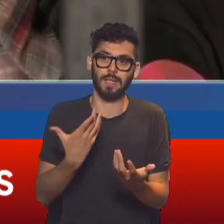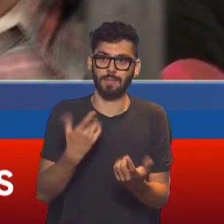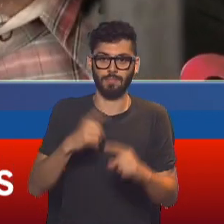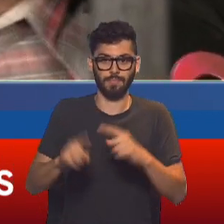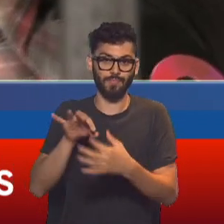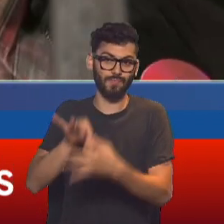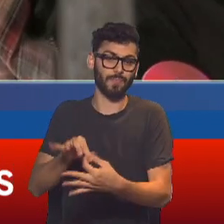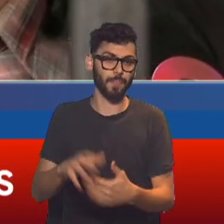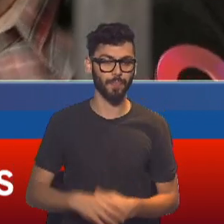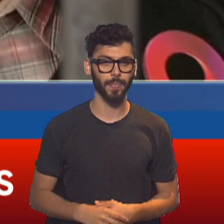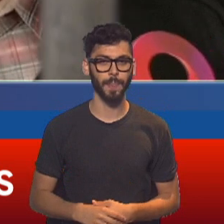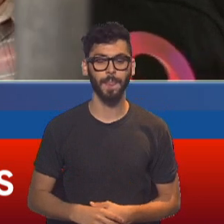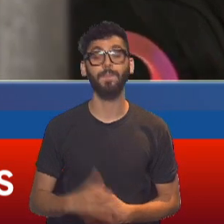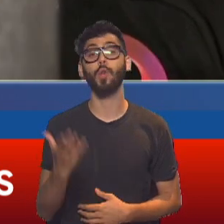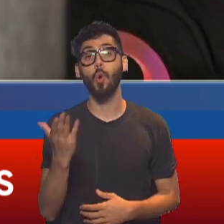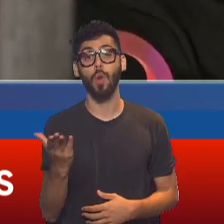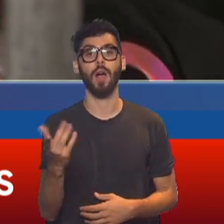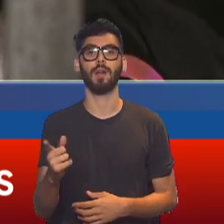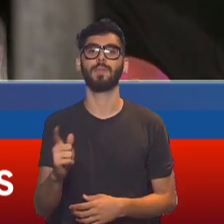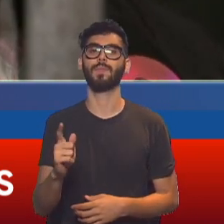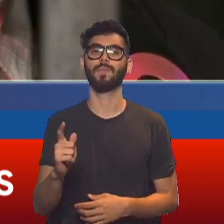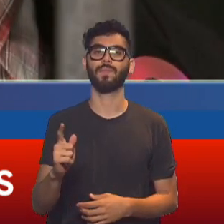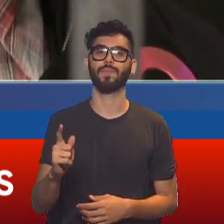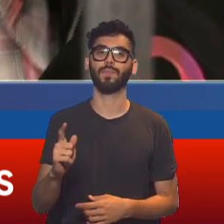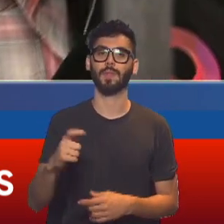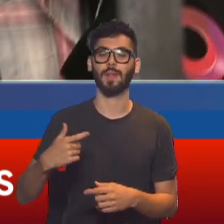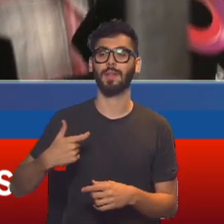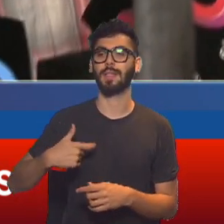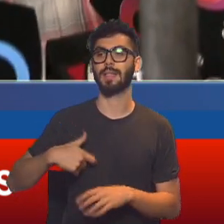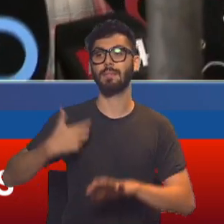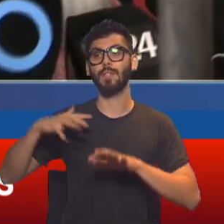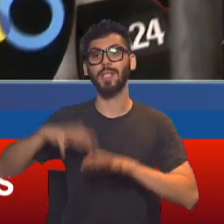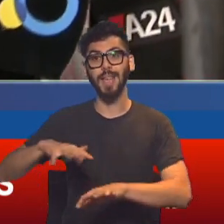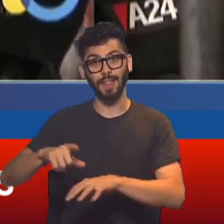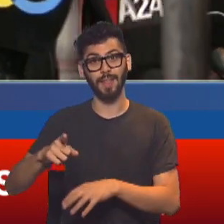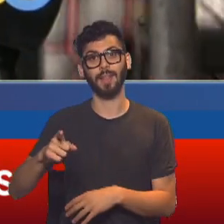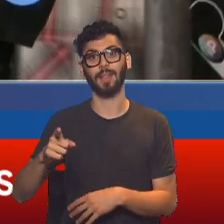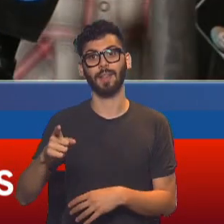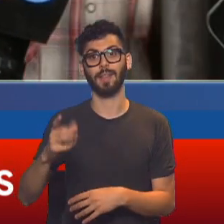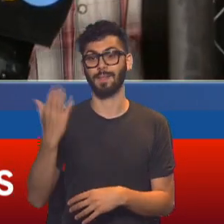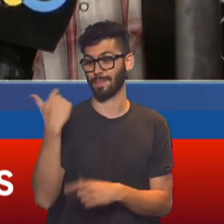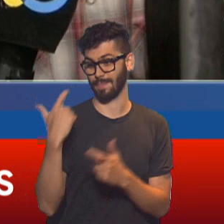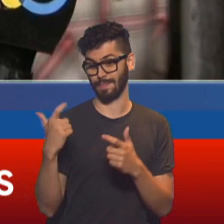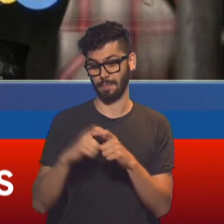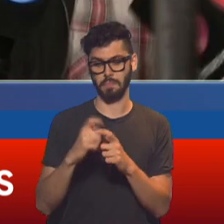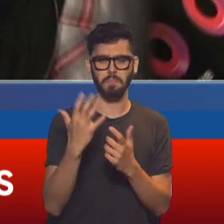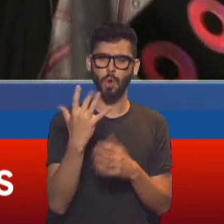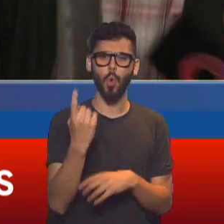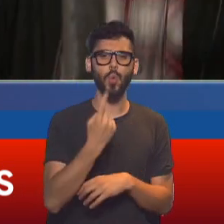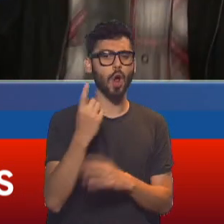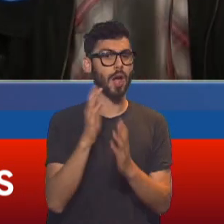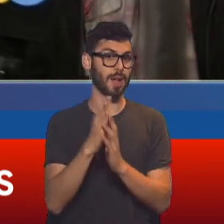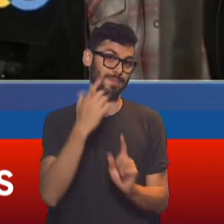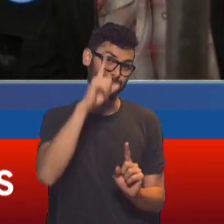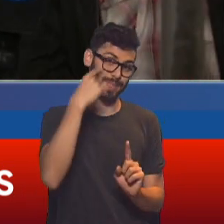gobierno. Felicita, la palabra de los representantes de los movimientos sociales que estuvieron reunidos durante más de una hora con el presidente